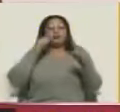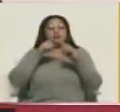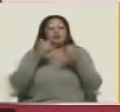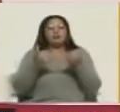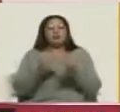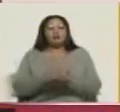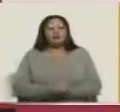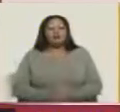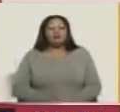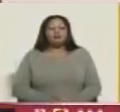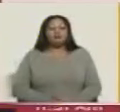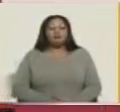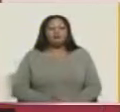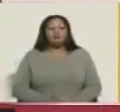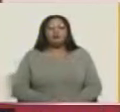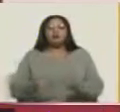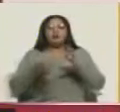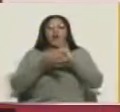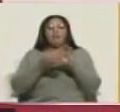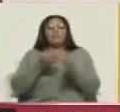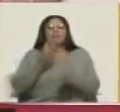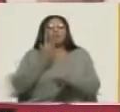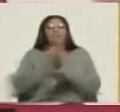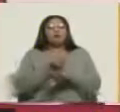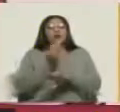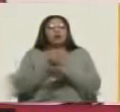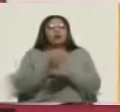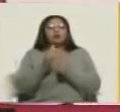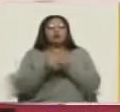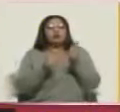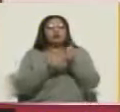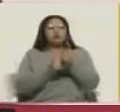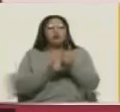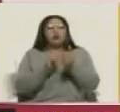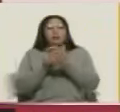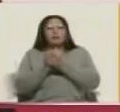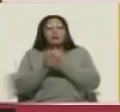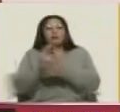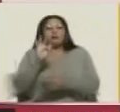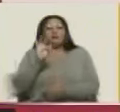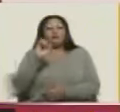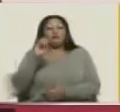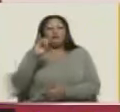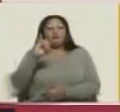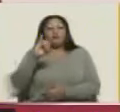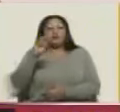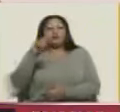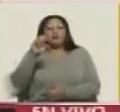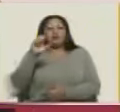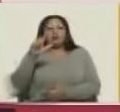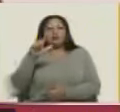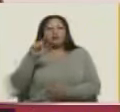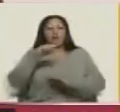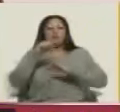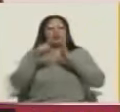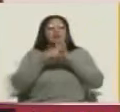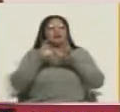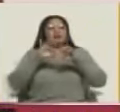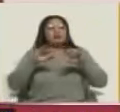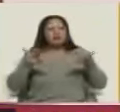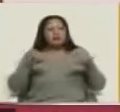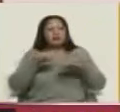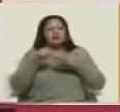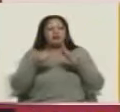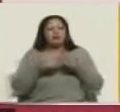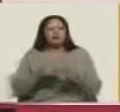ha sido designada como enlace por Monagas, en sustitución del hermano Fidel, que asume plenamente la secretaría, que ya la tenía,